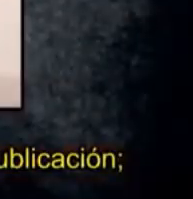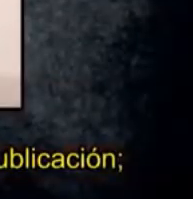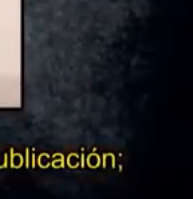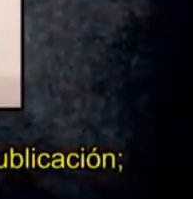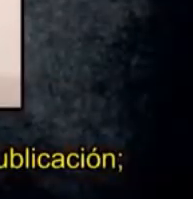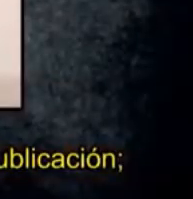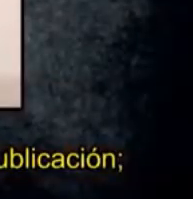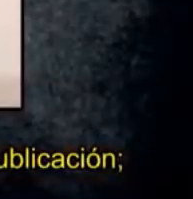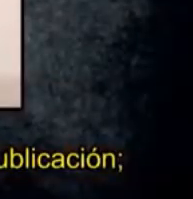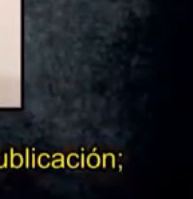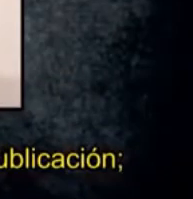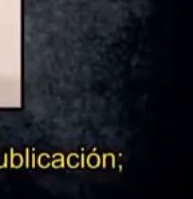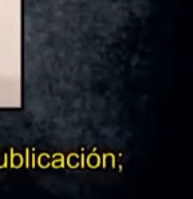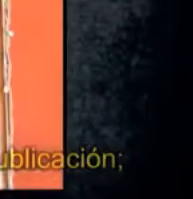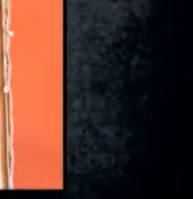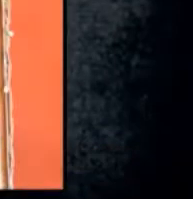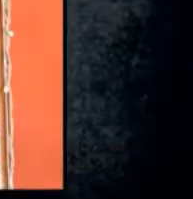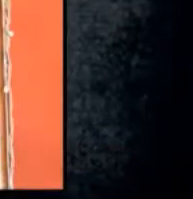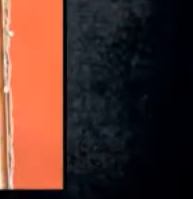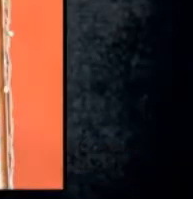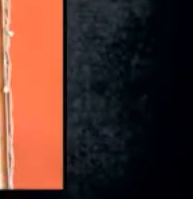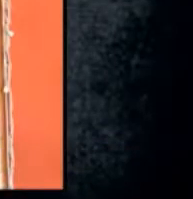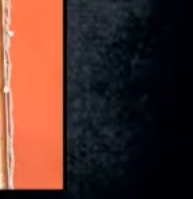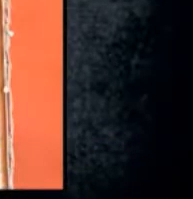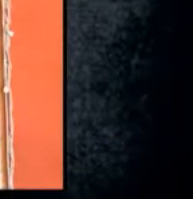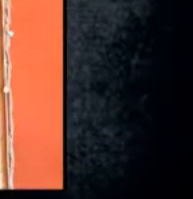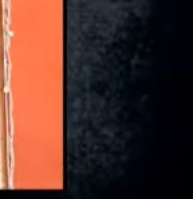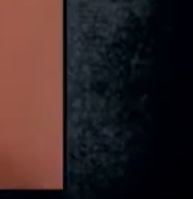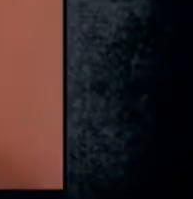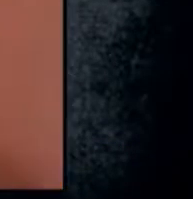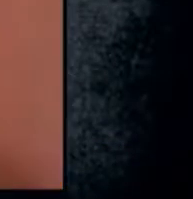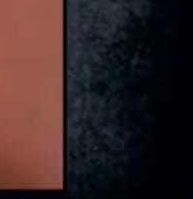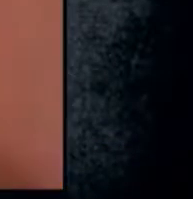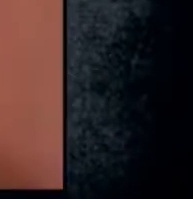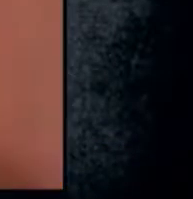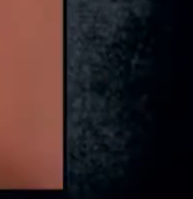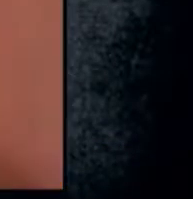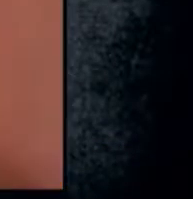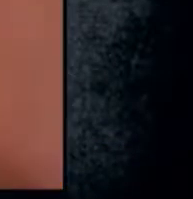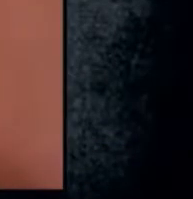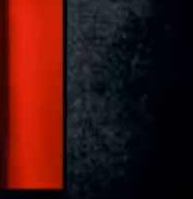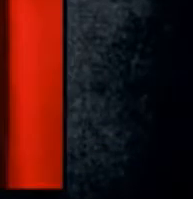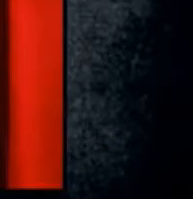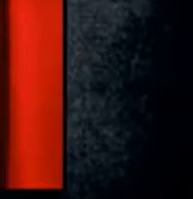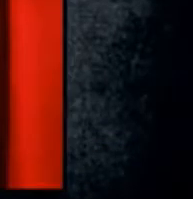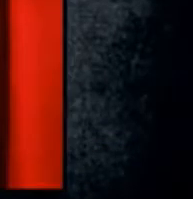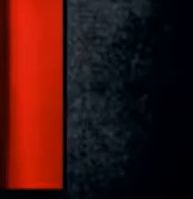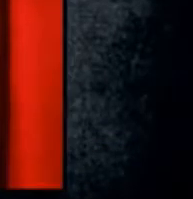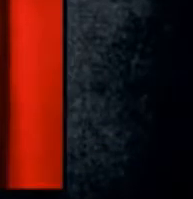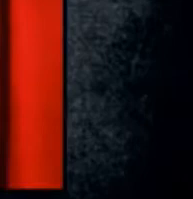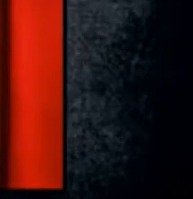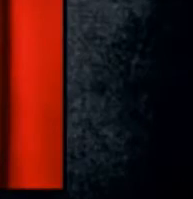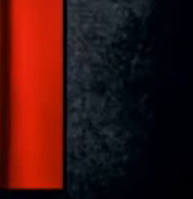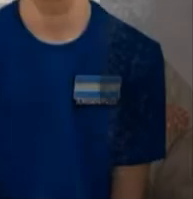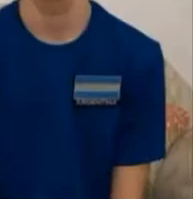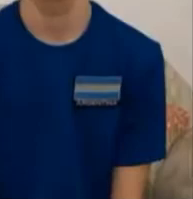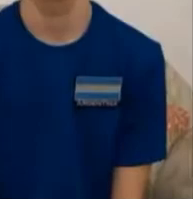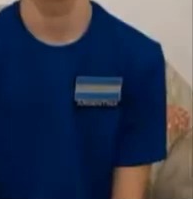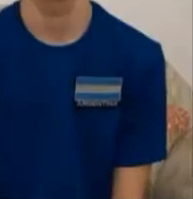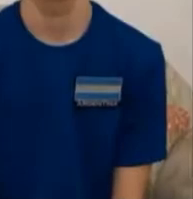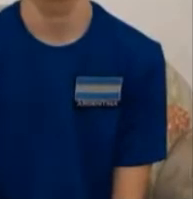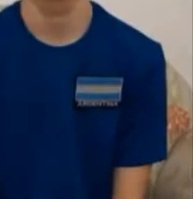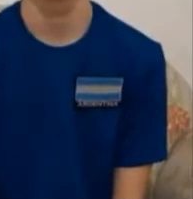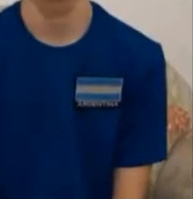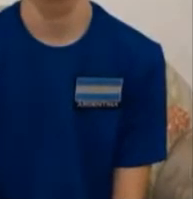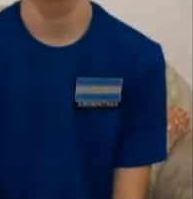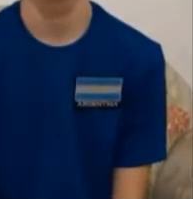21 de marzo no ya no soy yo respeto que se debe de canciones detalles en el manifiesto los gravísimos